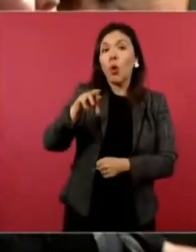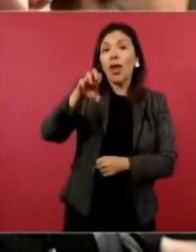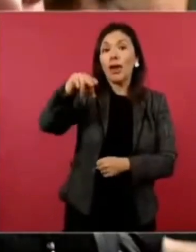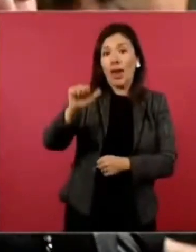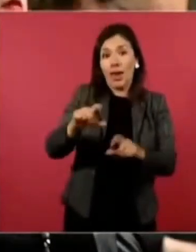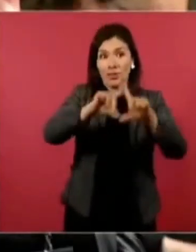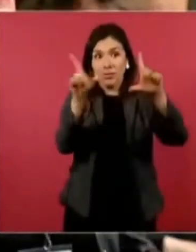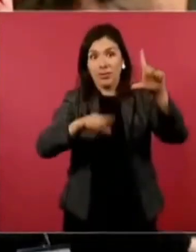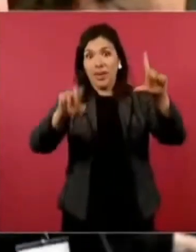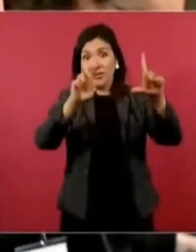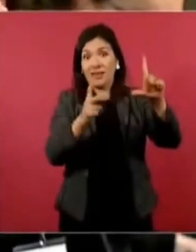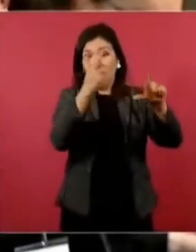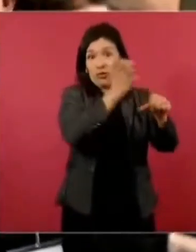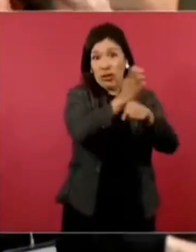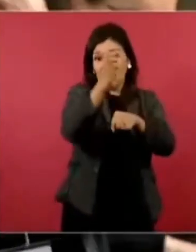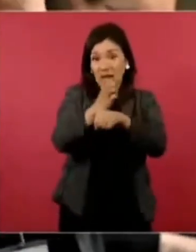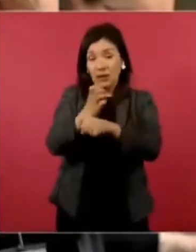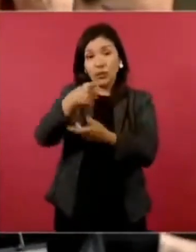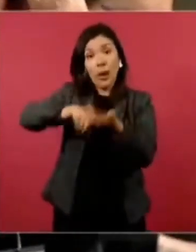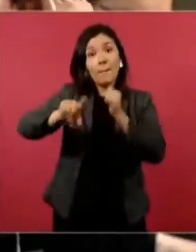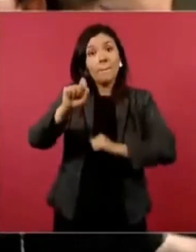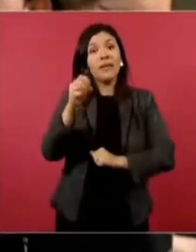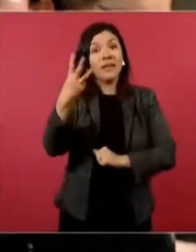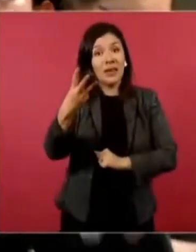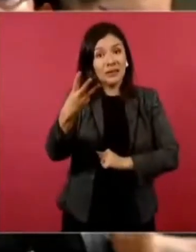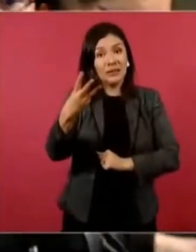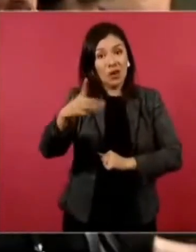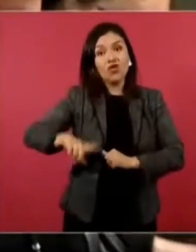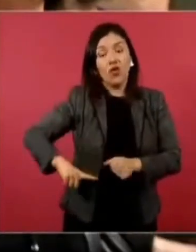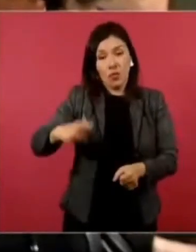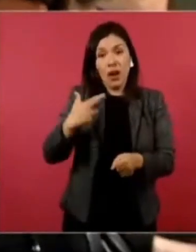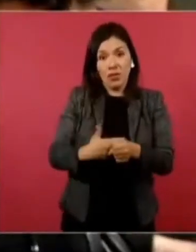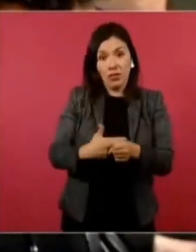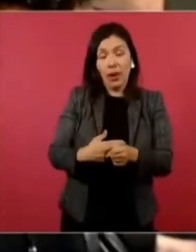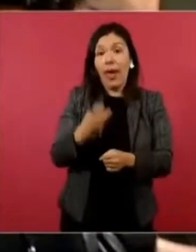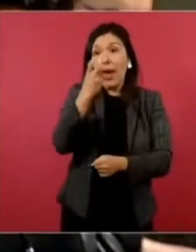todo el país, de los 32 que hay en el país, y de esos 23,